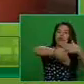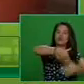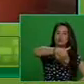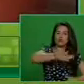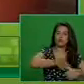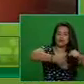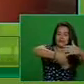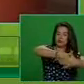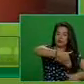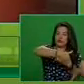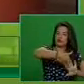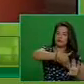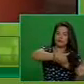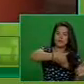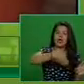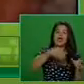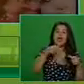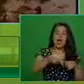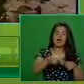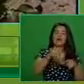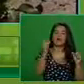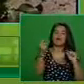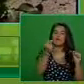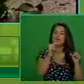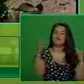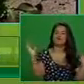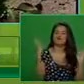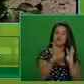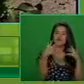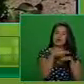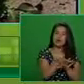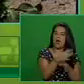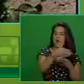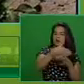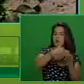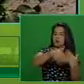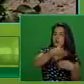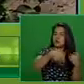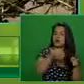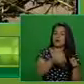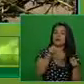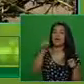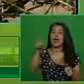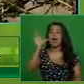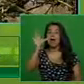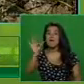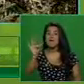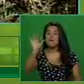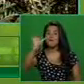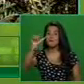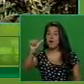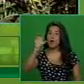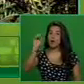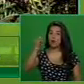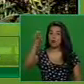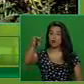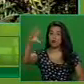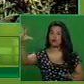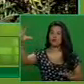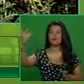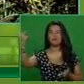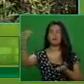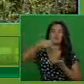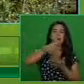que es el foro de integración donde nosotros como país nos estamos integrando, ¿no? Tenemos 120 delegados